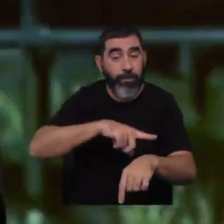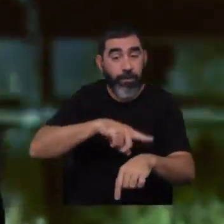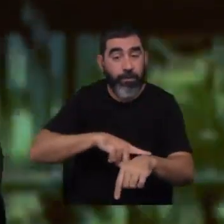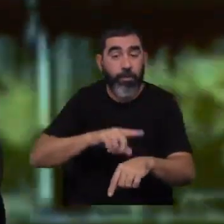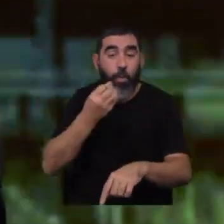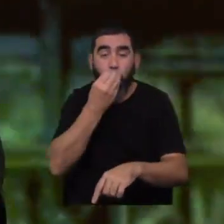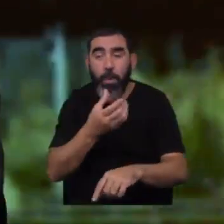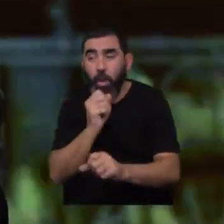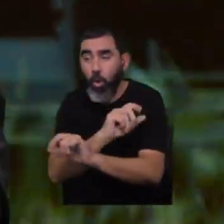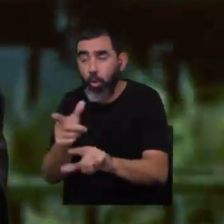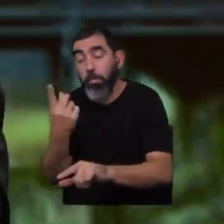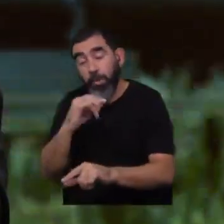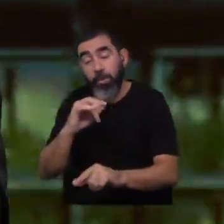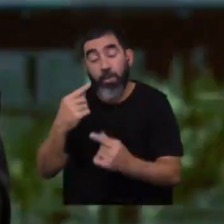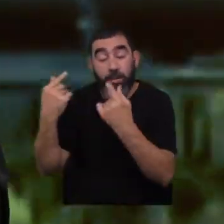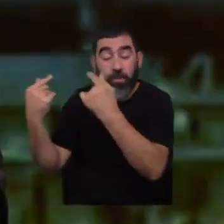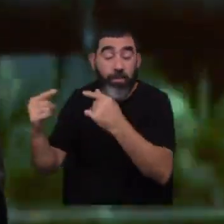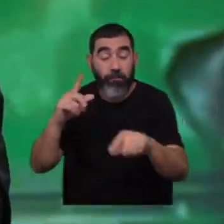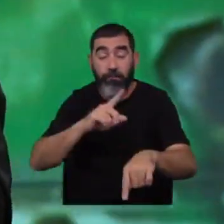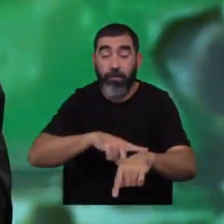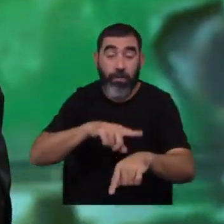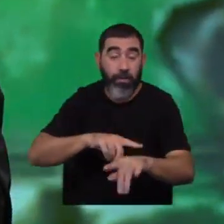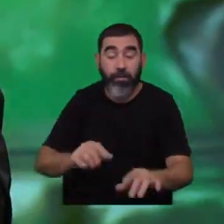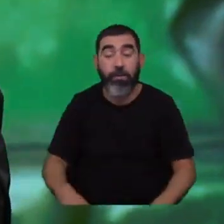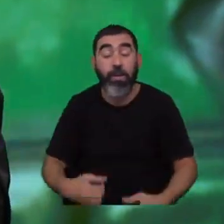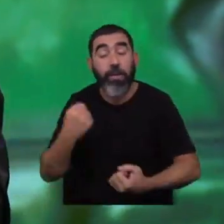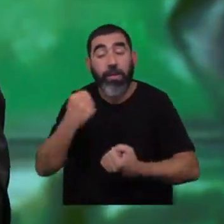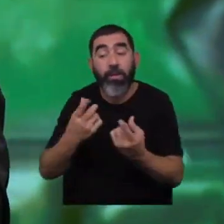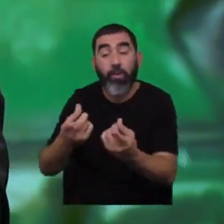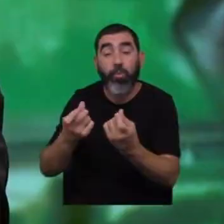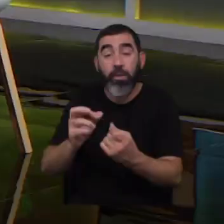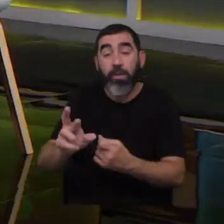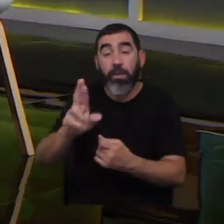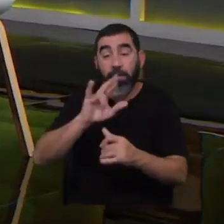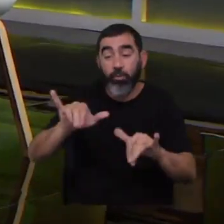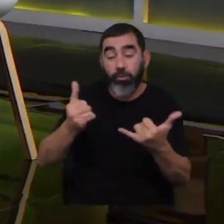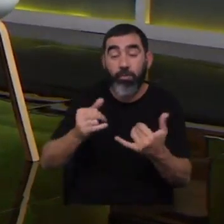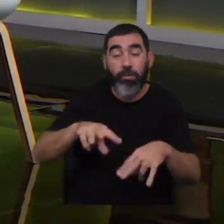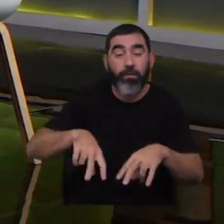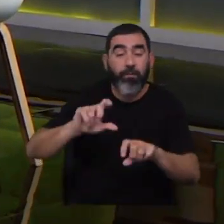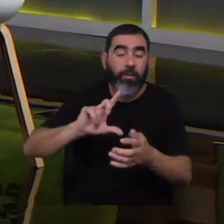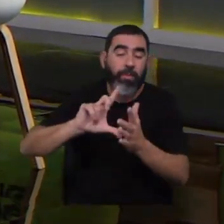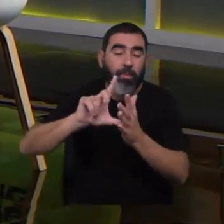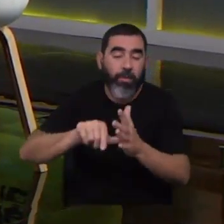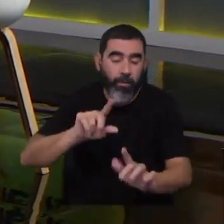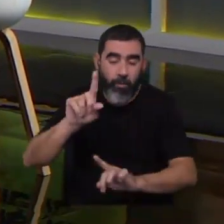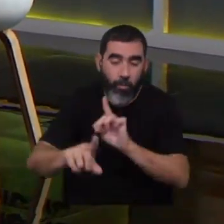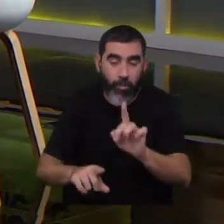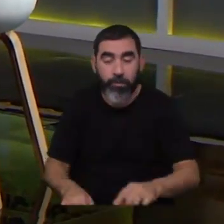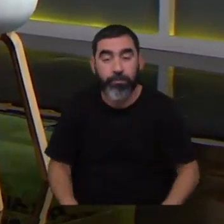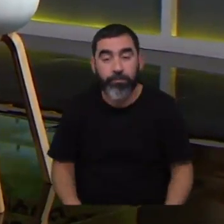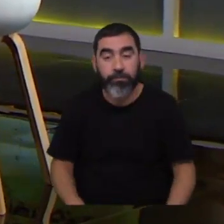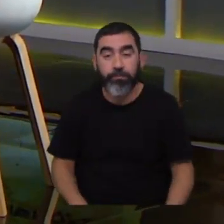sea mejor que el otro, pero sin duda son distintos. La industria necesita los resultados para allá y la investigación normalmente lleva sus tiempos.